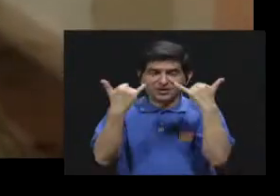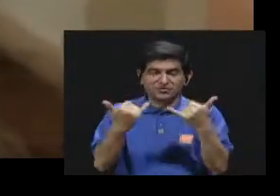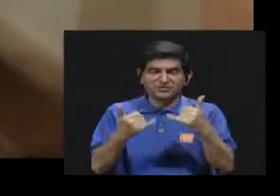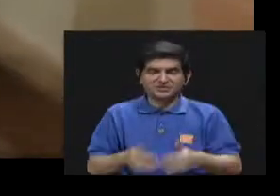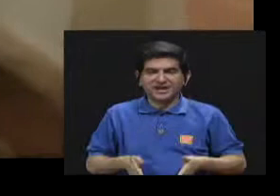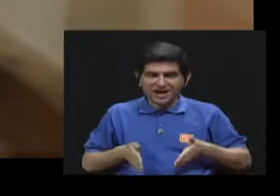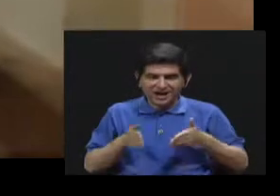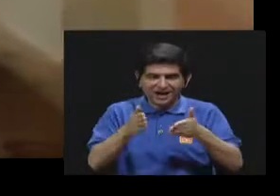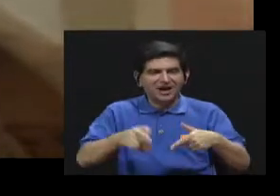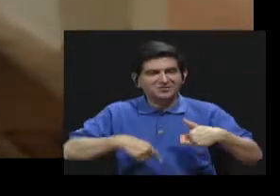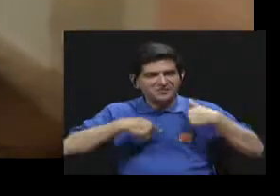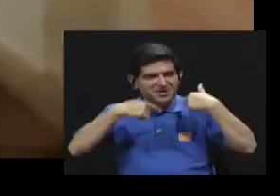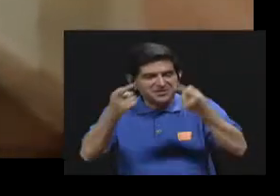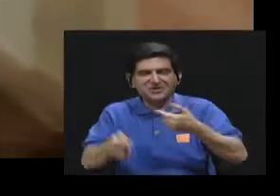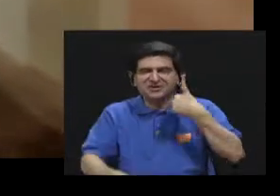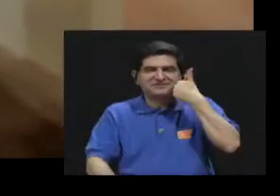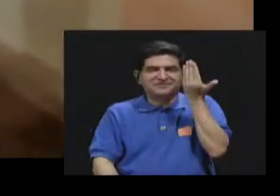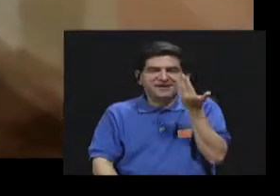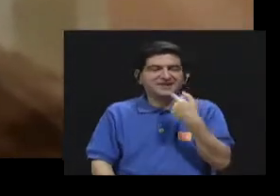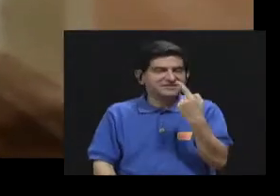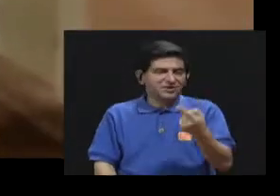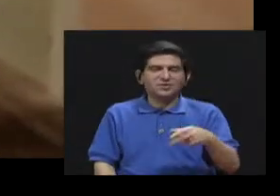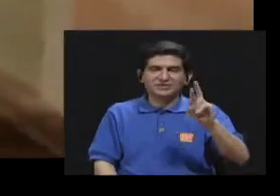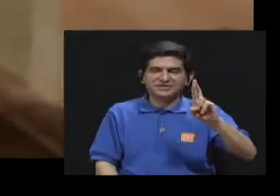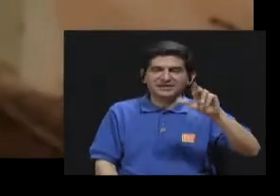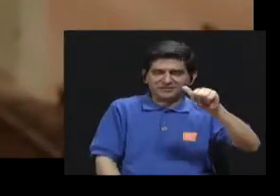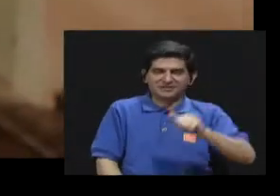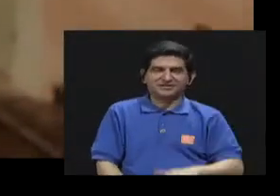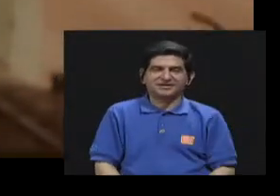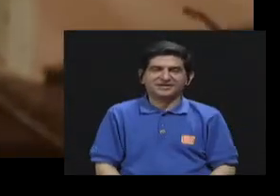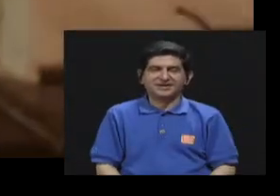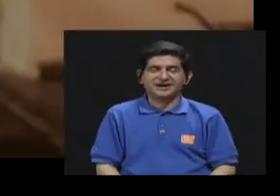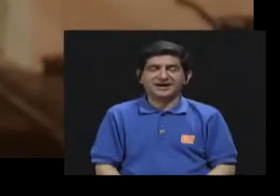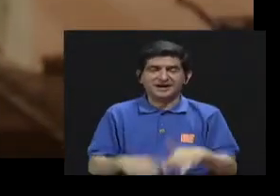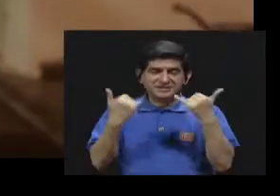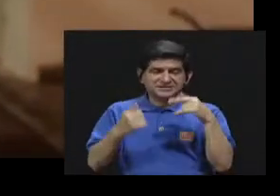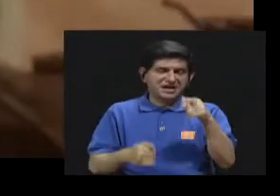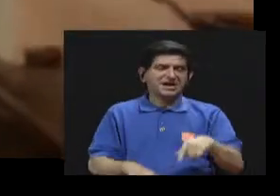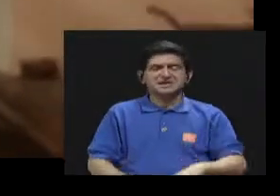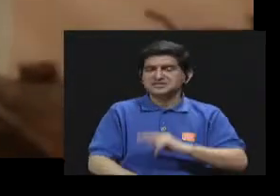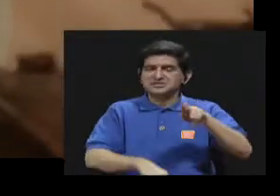dice la presentadora sí. Rebeca Alemán. Uh-huh. Comienza a hacer trillo.